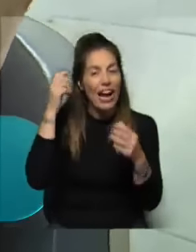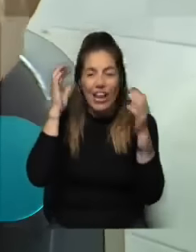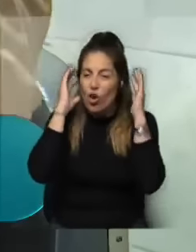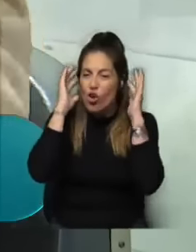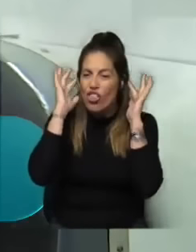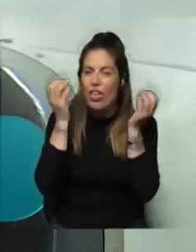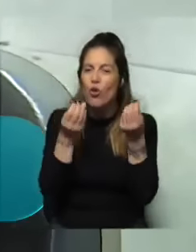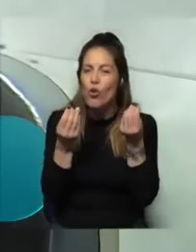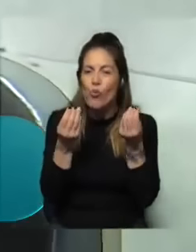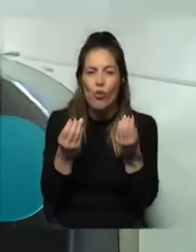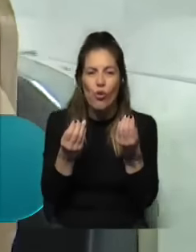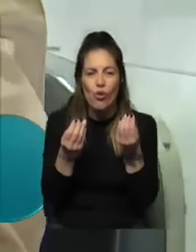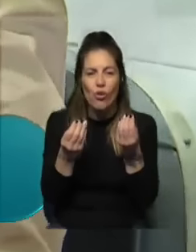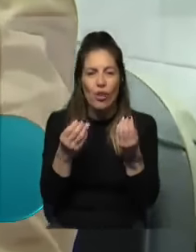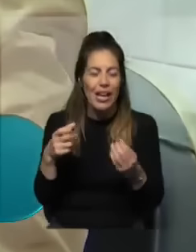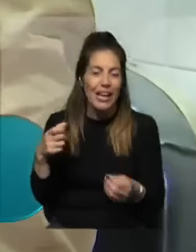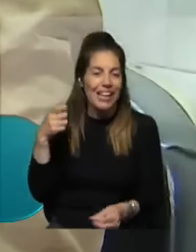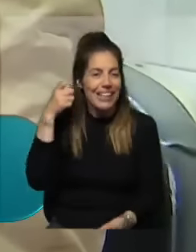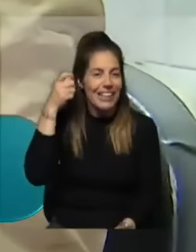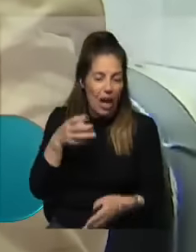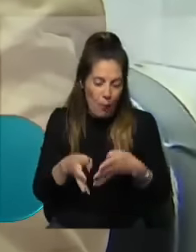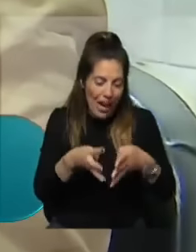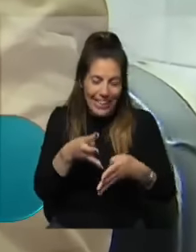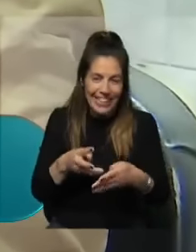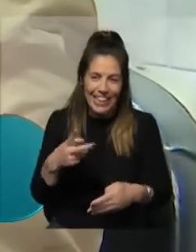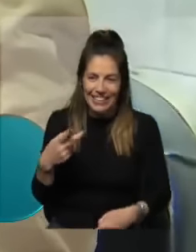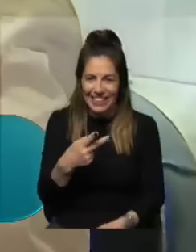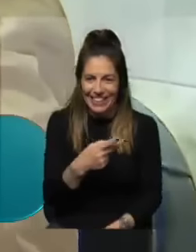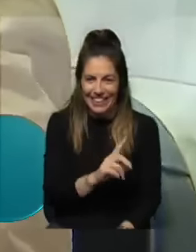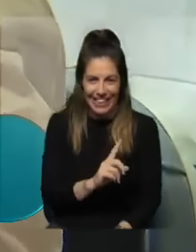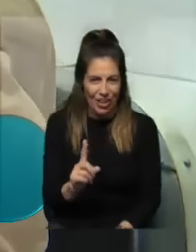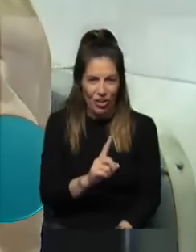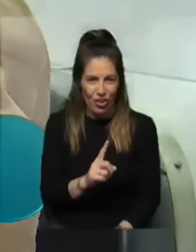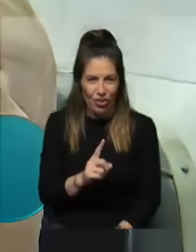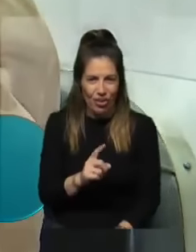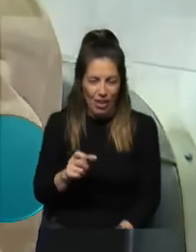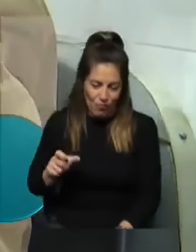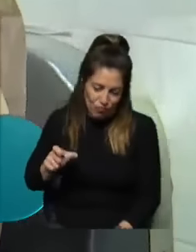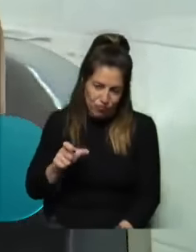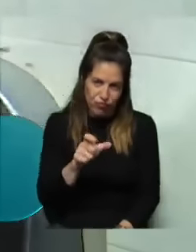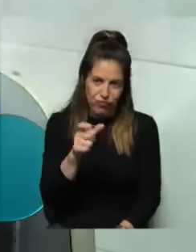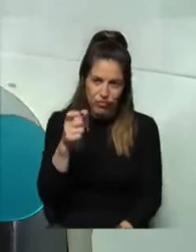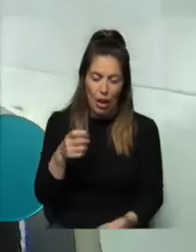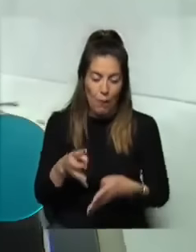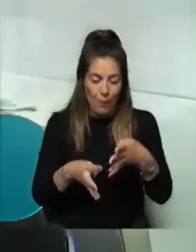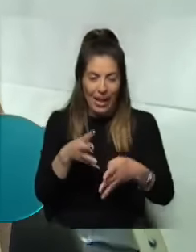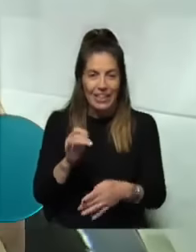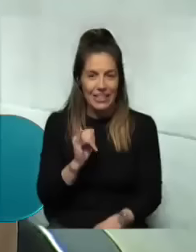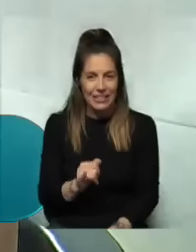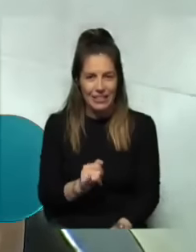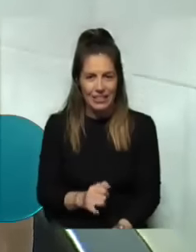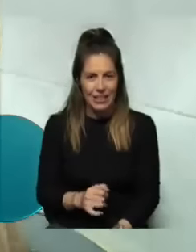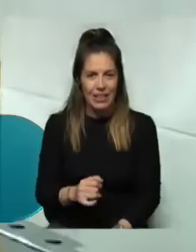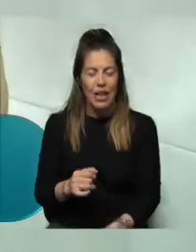que estoy... Ahí corto la máquina, porque la tijera no te da. ¿Metería máquina? Ahí sí. Y bueno. Pelo largo,